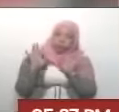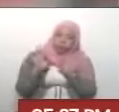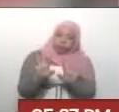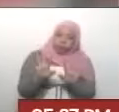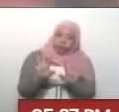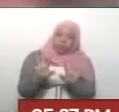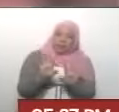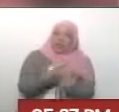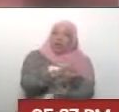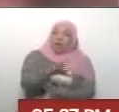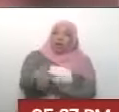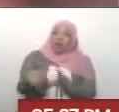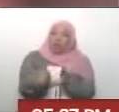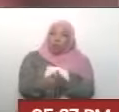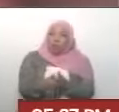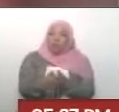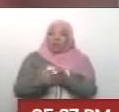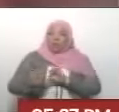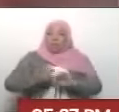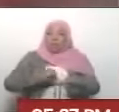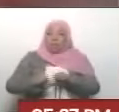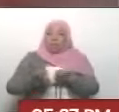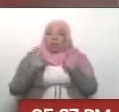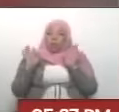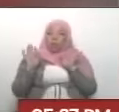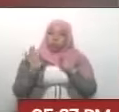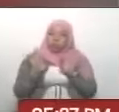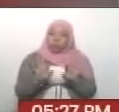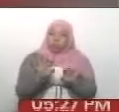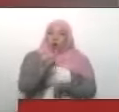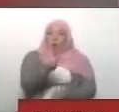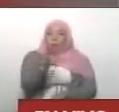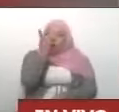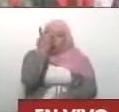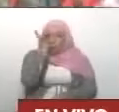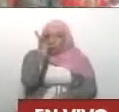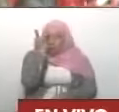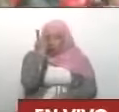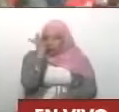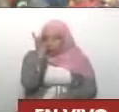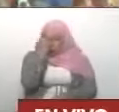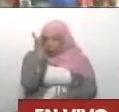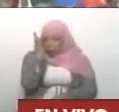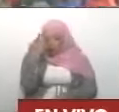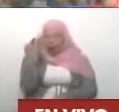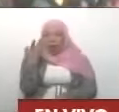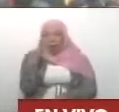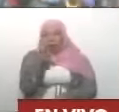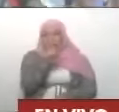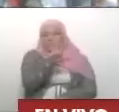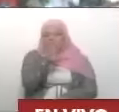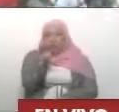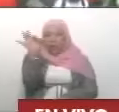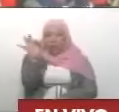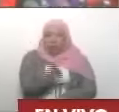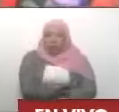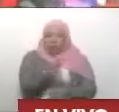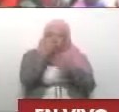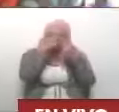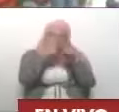de la inmensa movilización de ayer, del 4 de febrero, por lo menos el